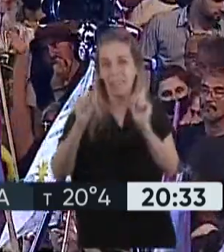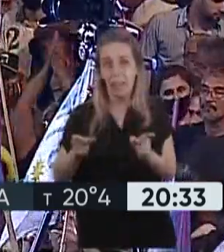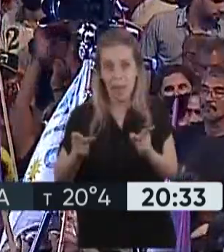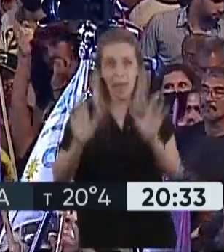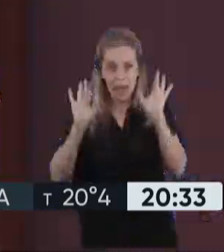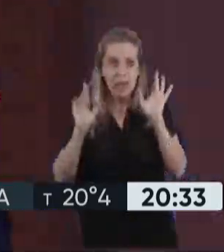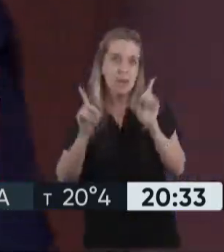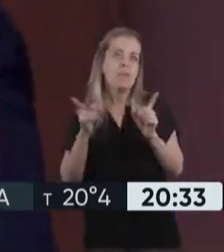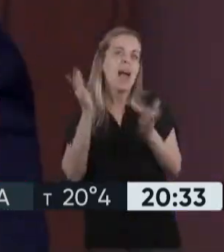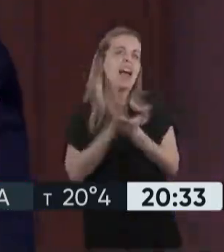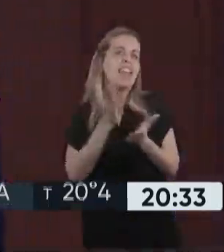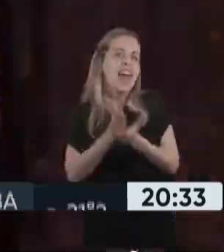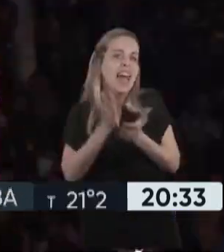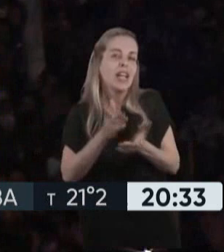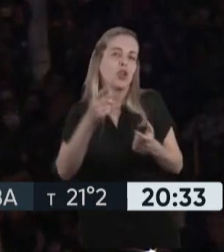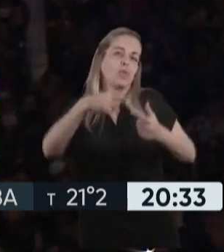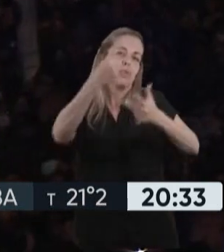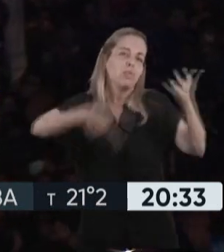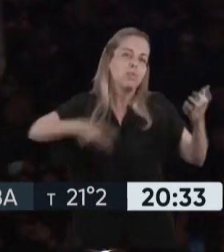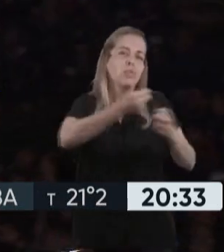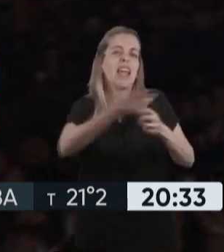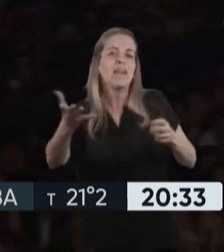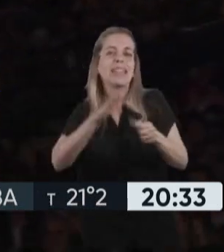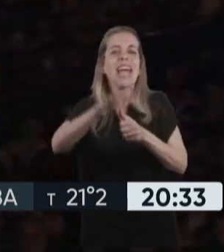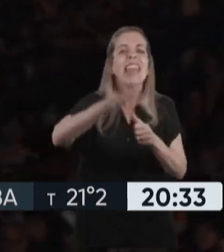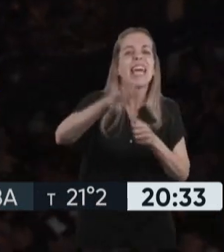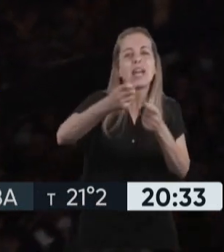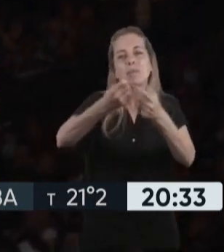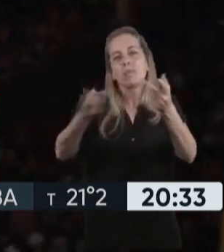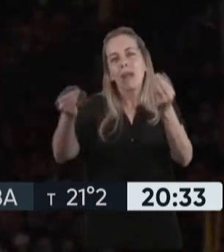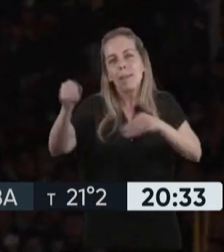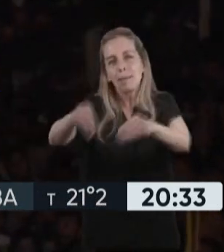Y ampliamos los derechos de diversidad y de género.